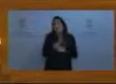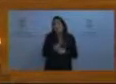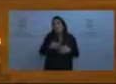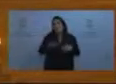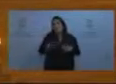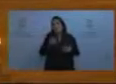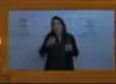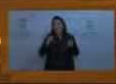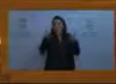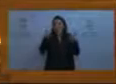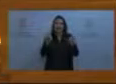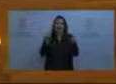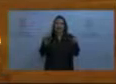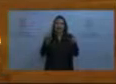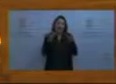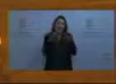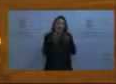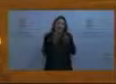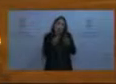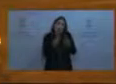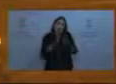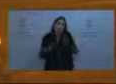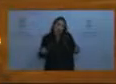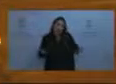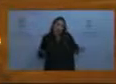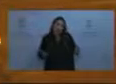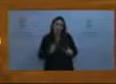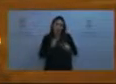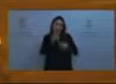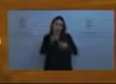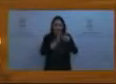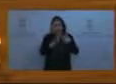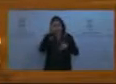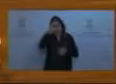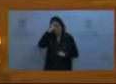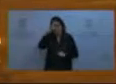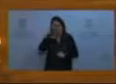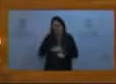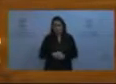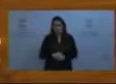aliviar, ¿no?, la enfermedad en los afectados.